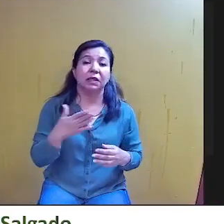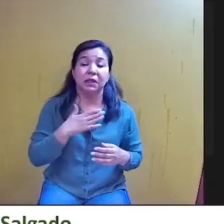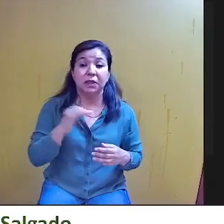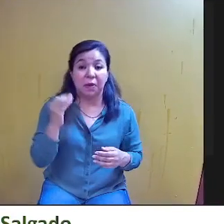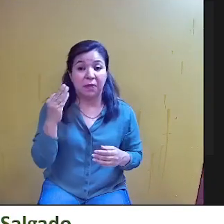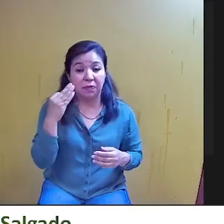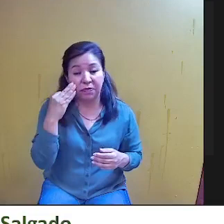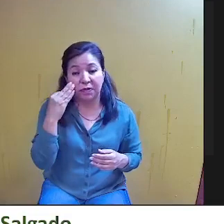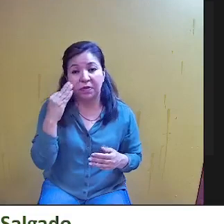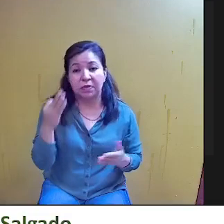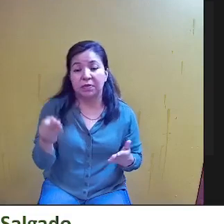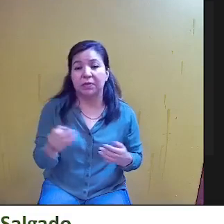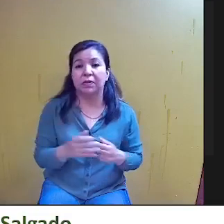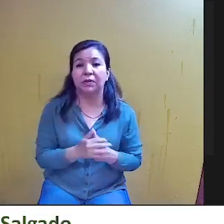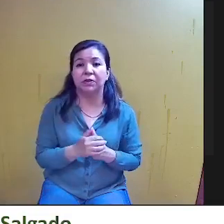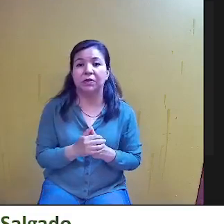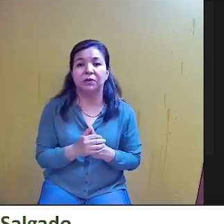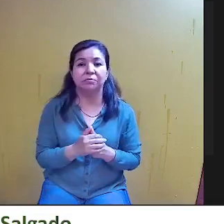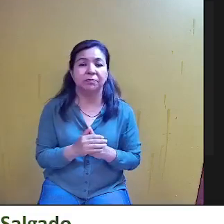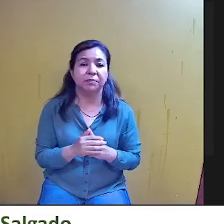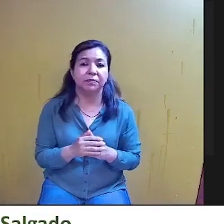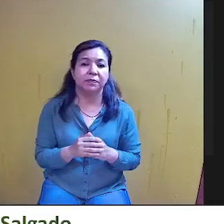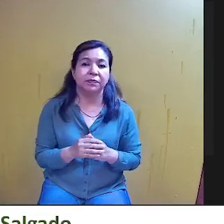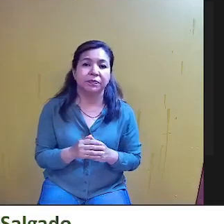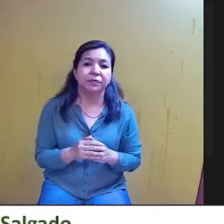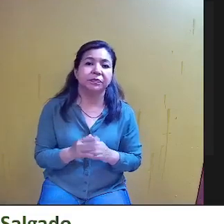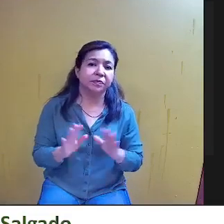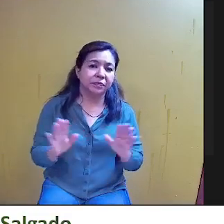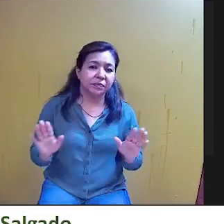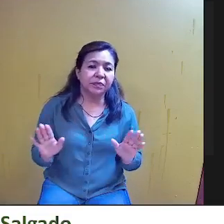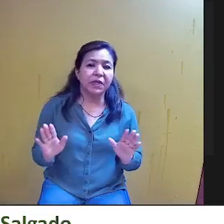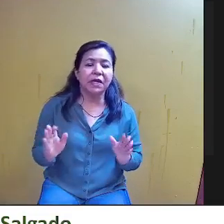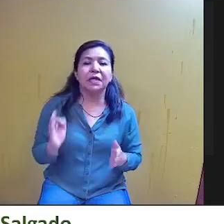Facebook, es dable y adecuado